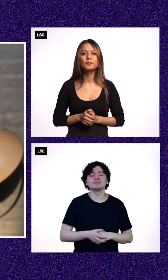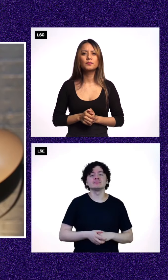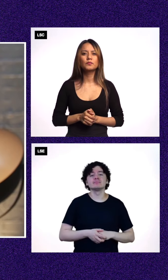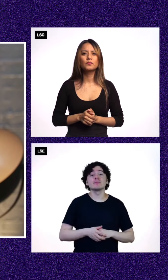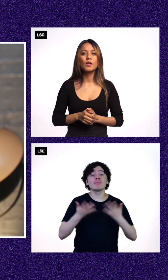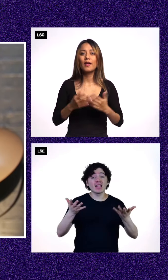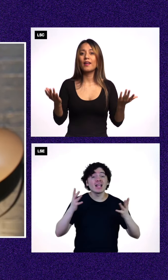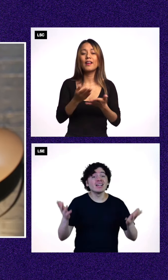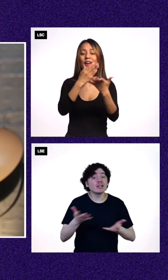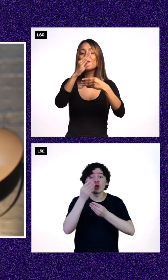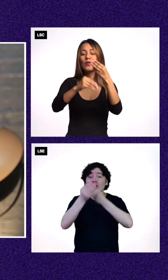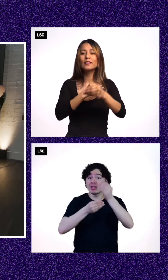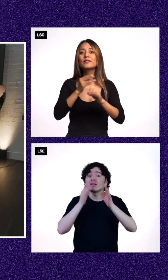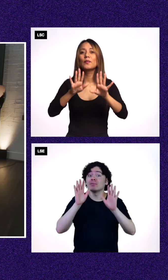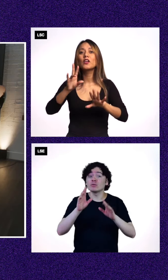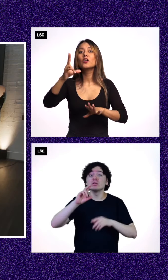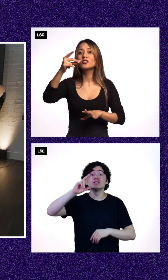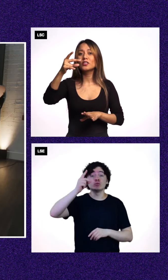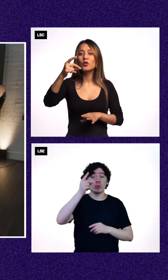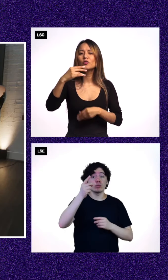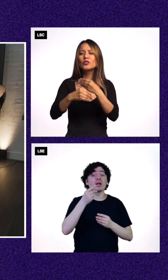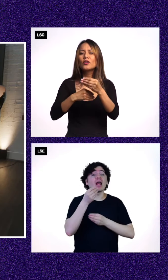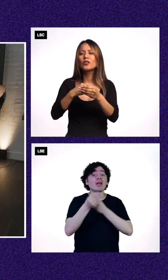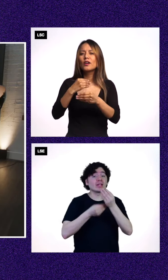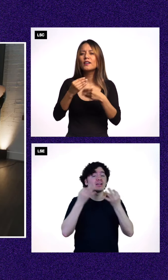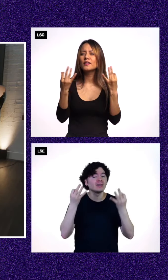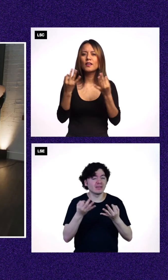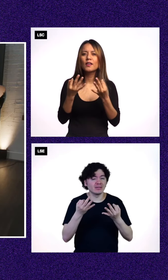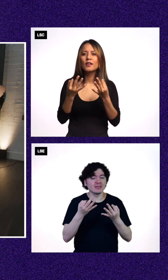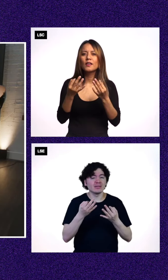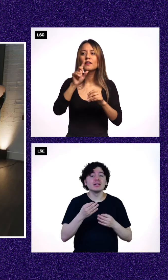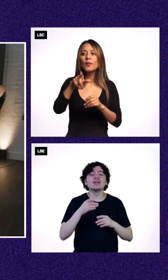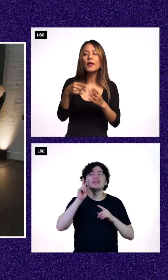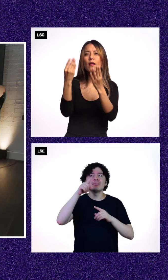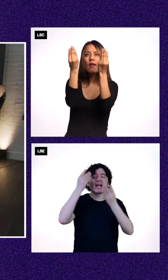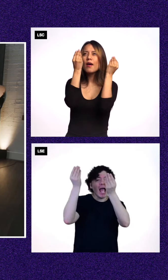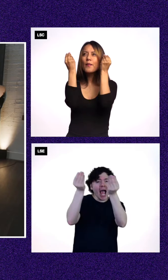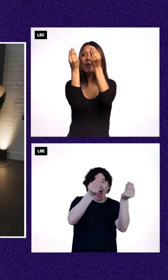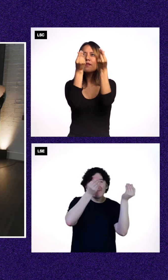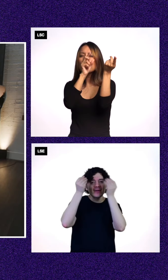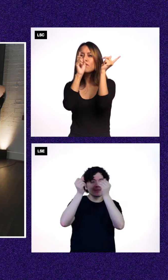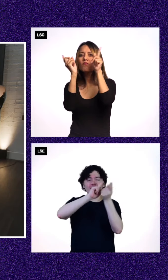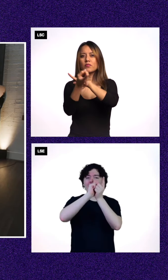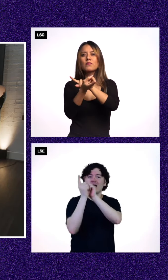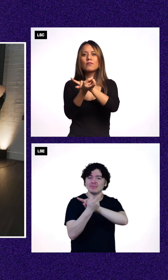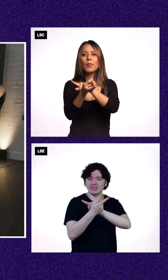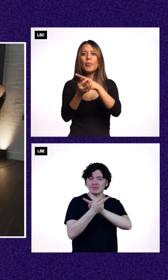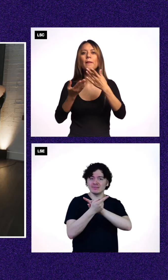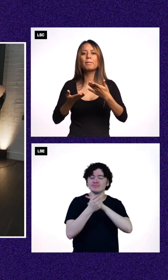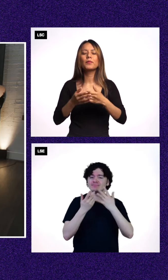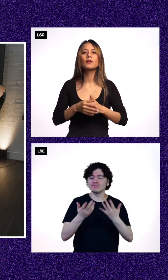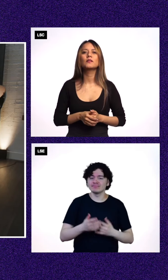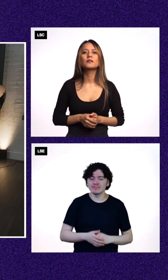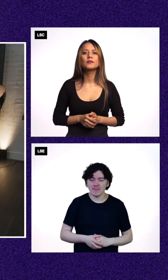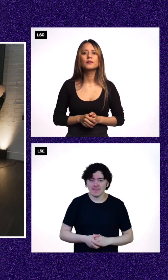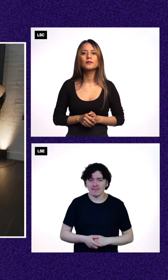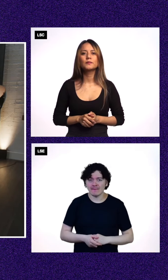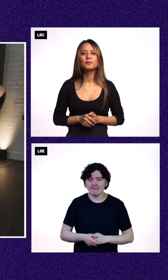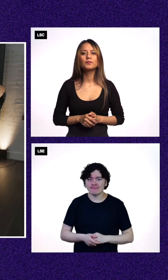el ánimo. Pero segundo, el ánimo carga la atmósfera, el ambiente. En el Nuevo Testamento, uno de mis